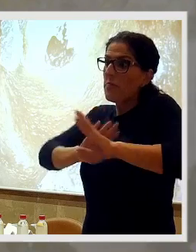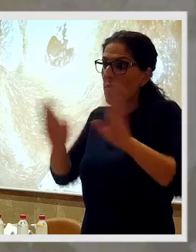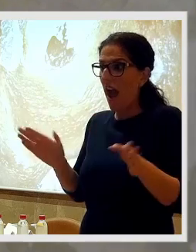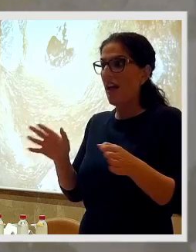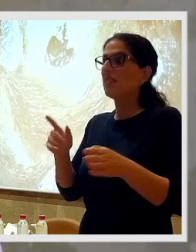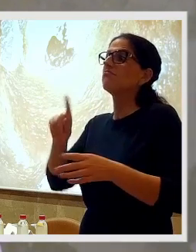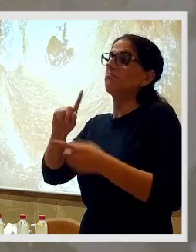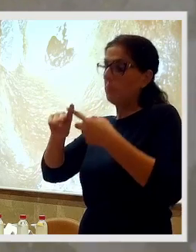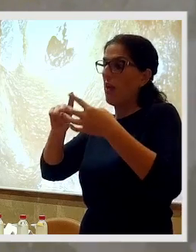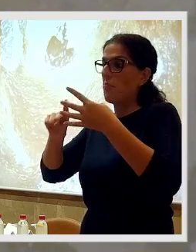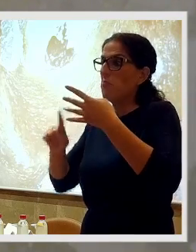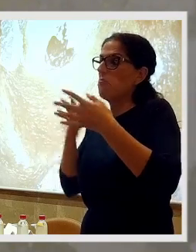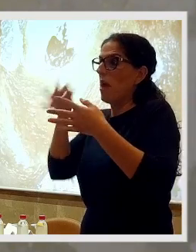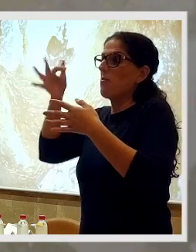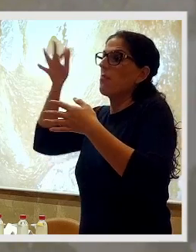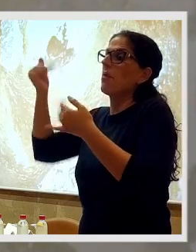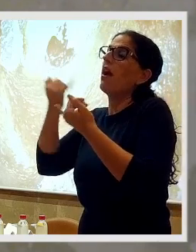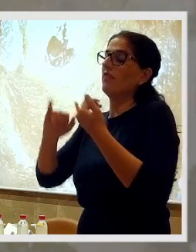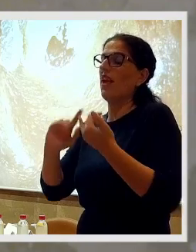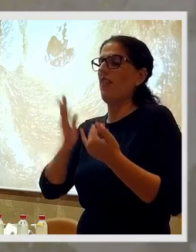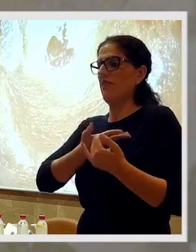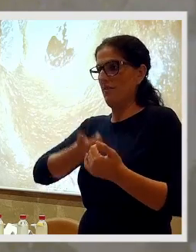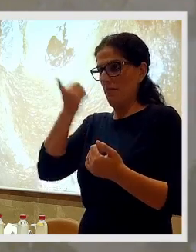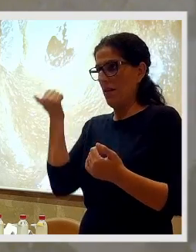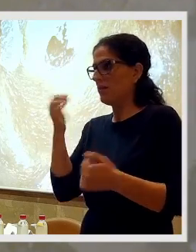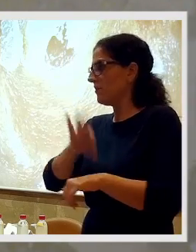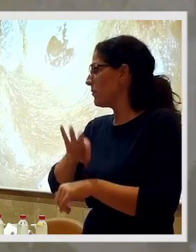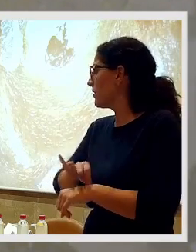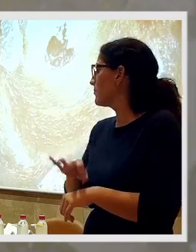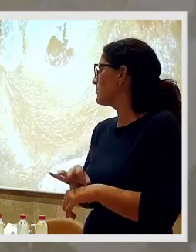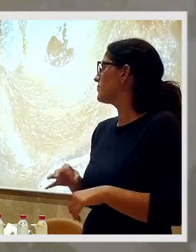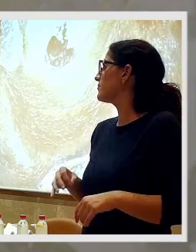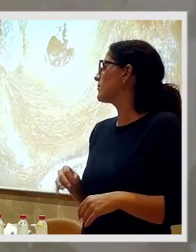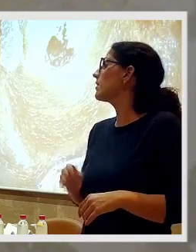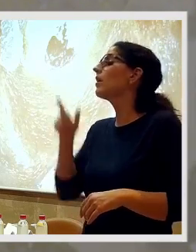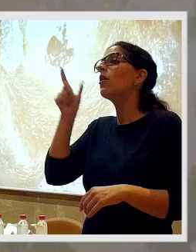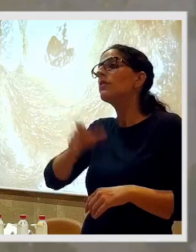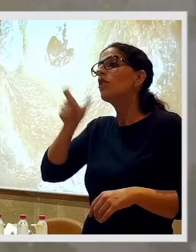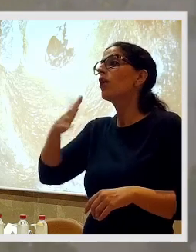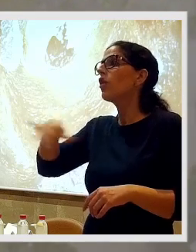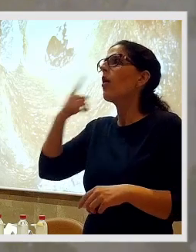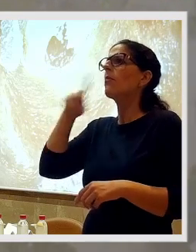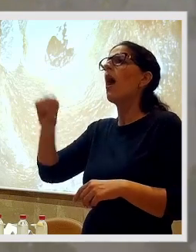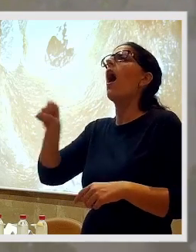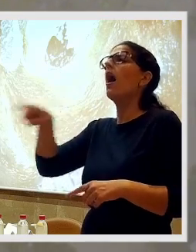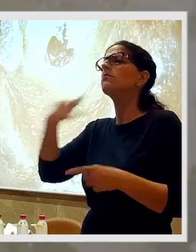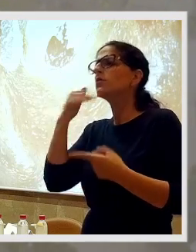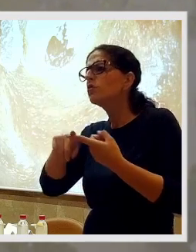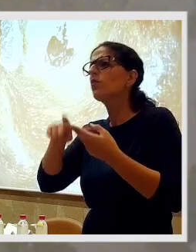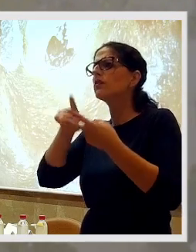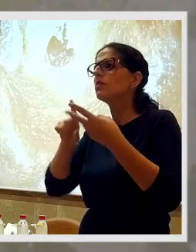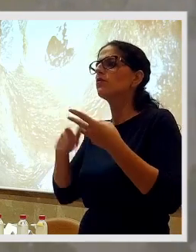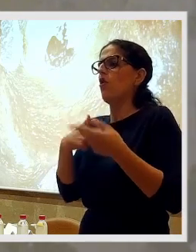llamamos factores de riesgo. Y lo que es más importante, si nosotros en las personas identificamos los factores de riesgo y los